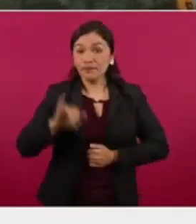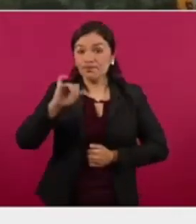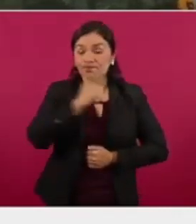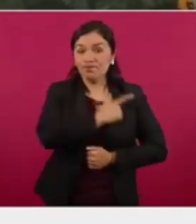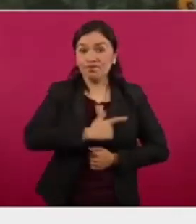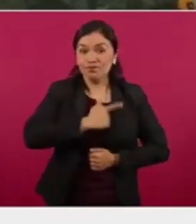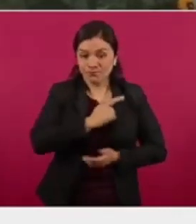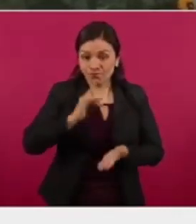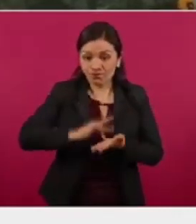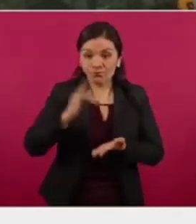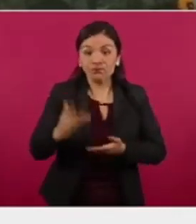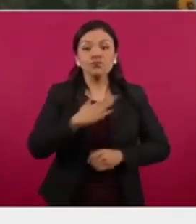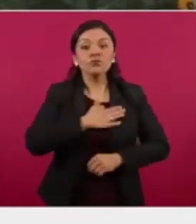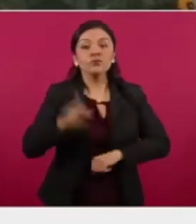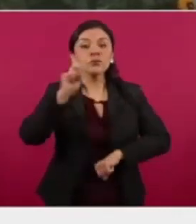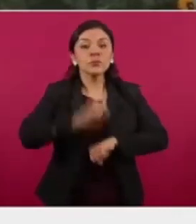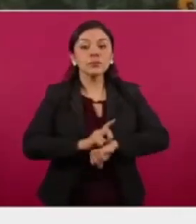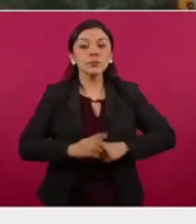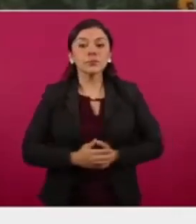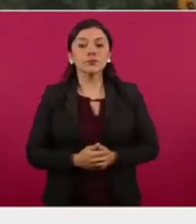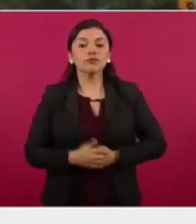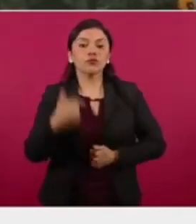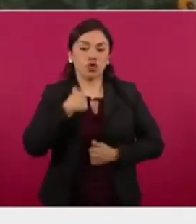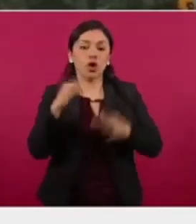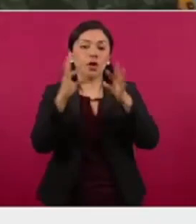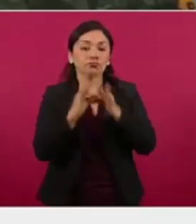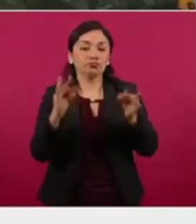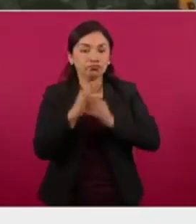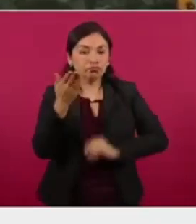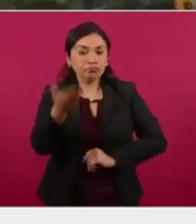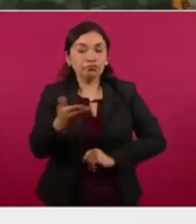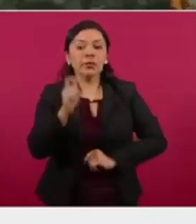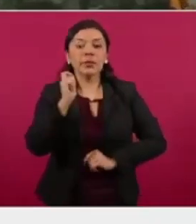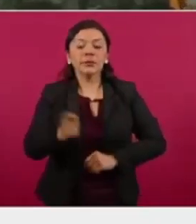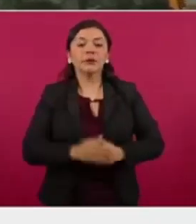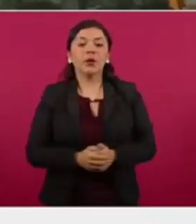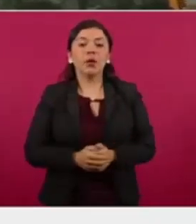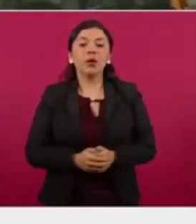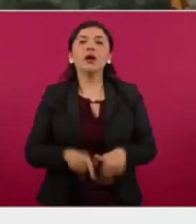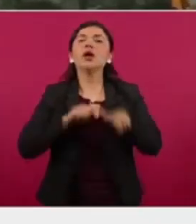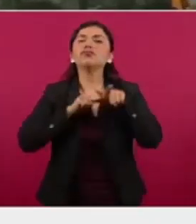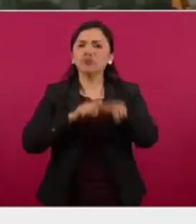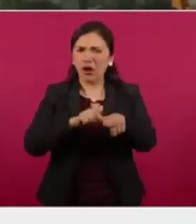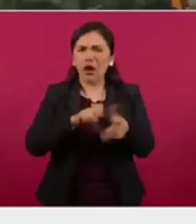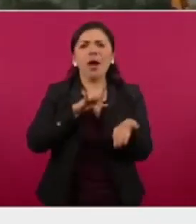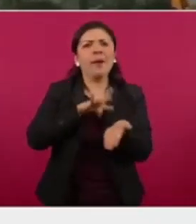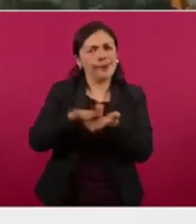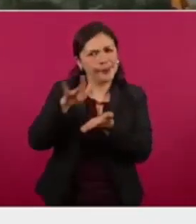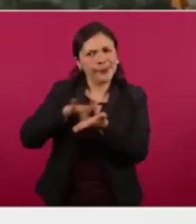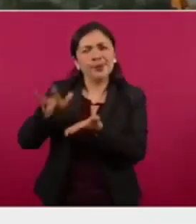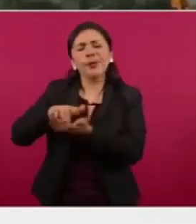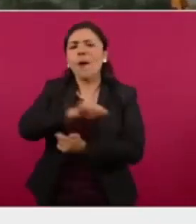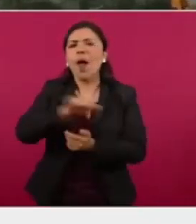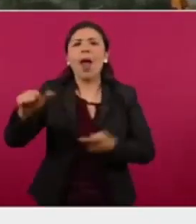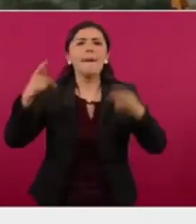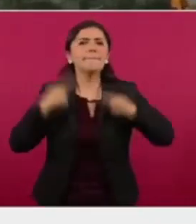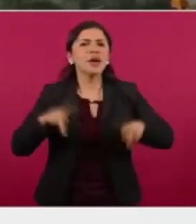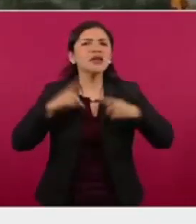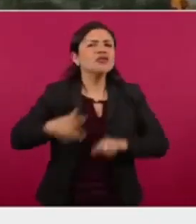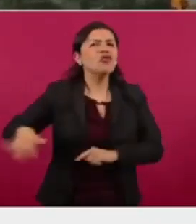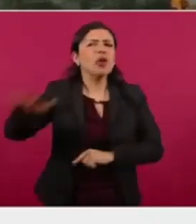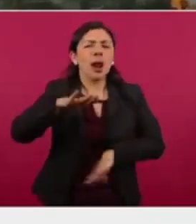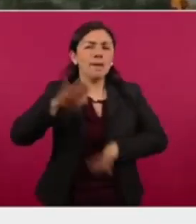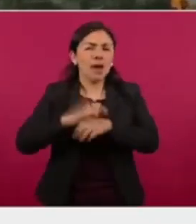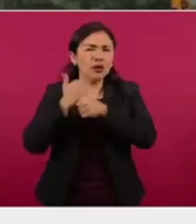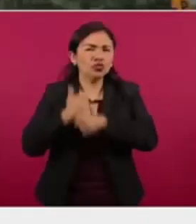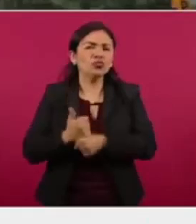presidente, muchas gracias, muy buen día. Informo a usted que ha continuado el apoyo a la población afectada de